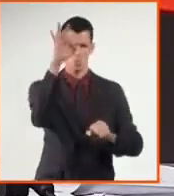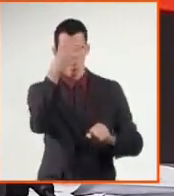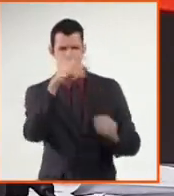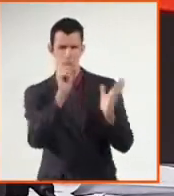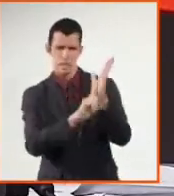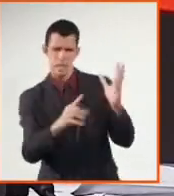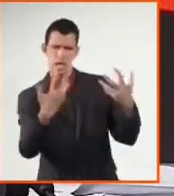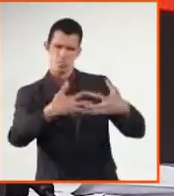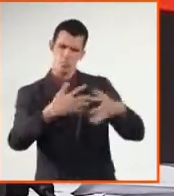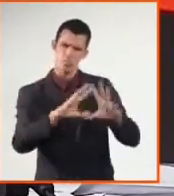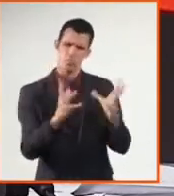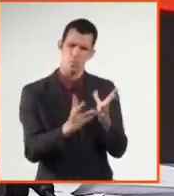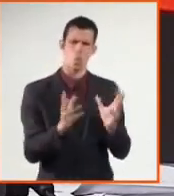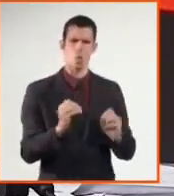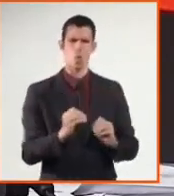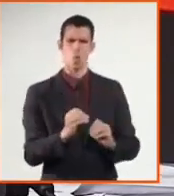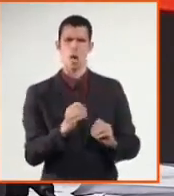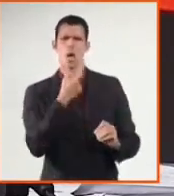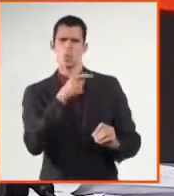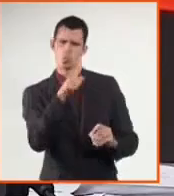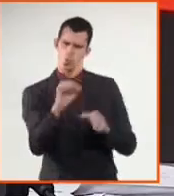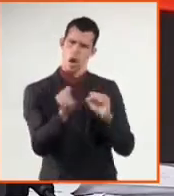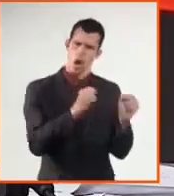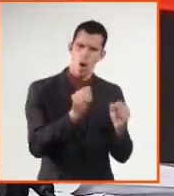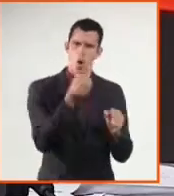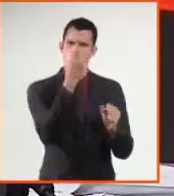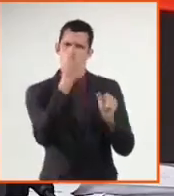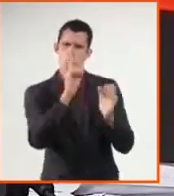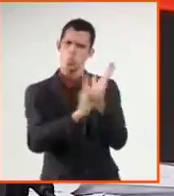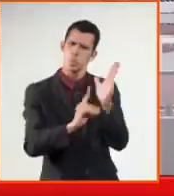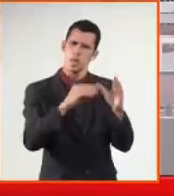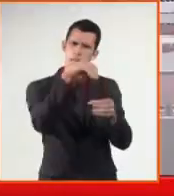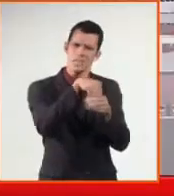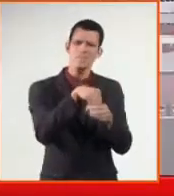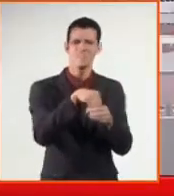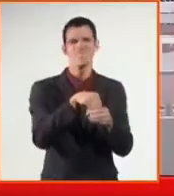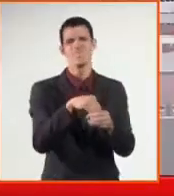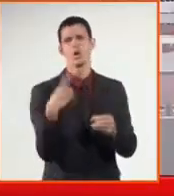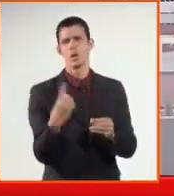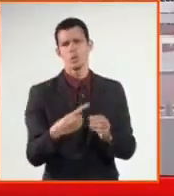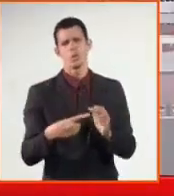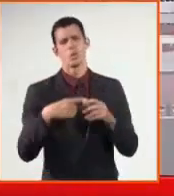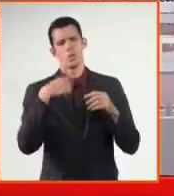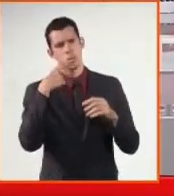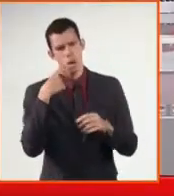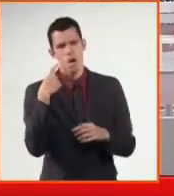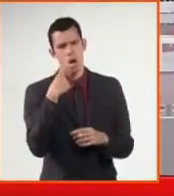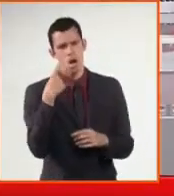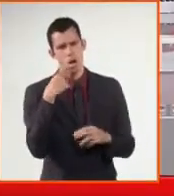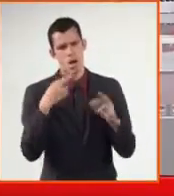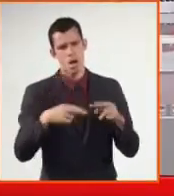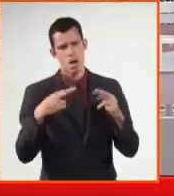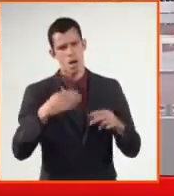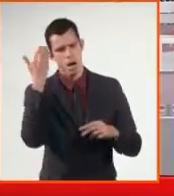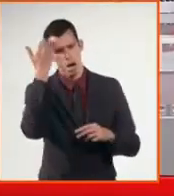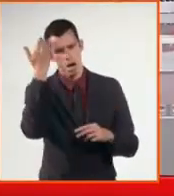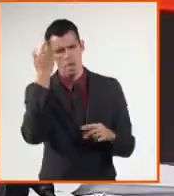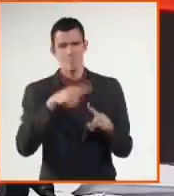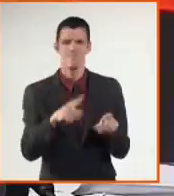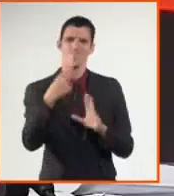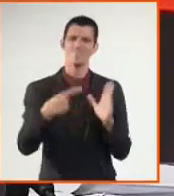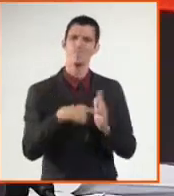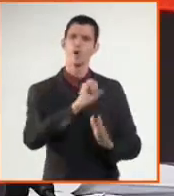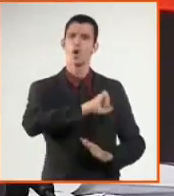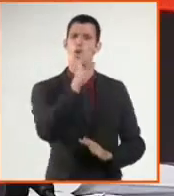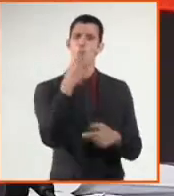esperábamos entonces a partir de la retroalimentación se conoce bien en todos los lugares no se ha aplicado bien entonces a partir